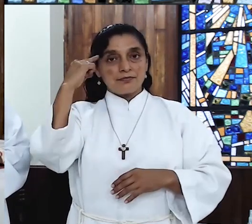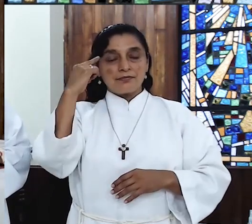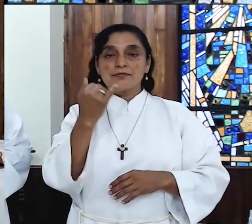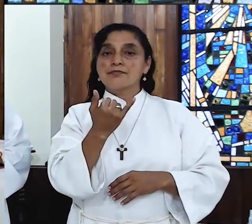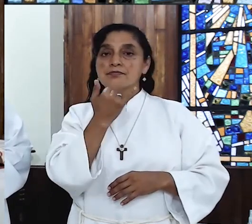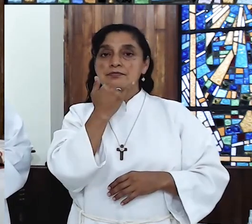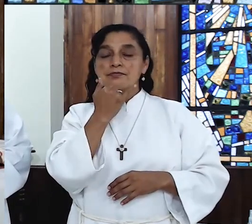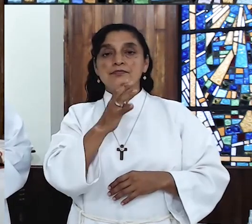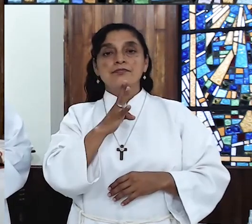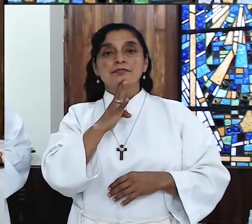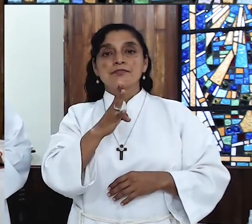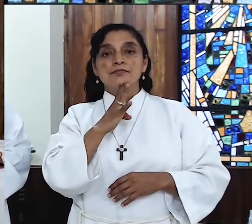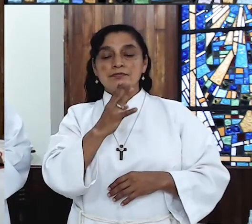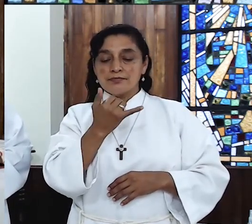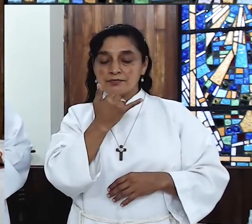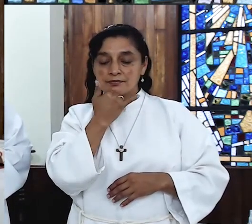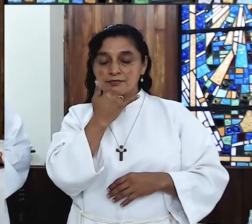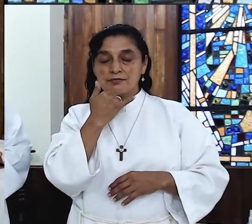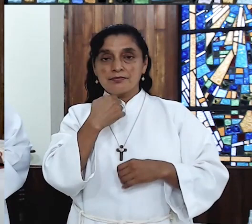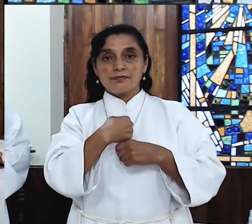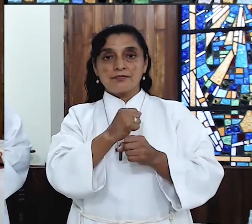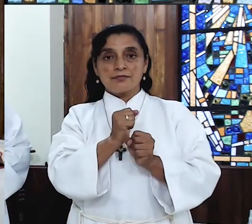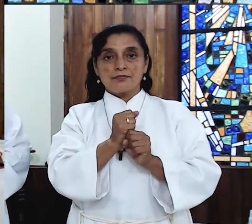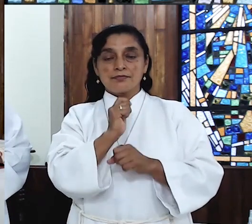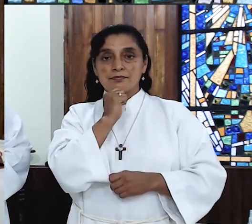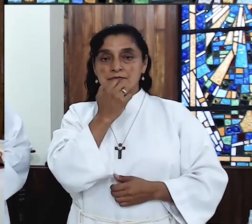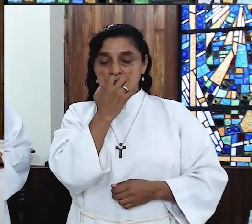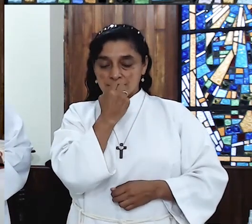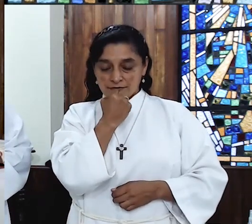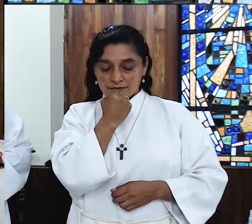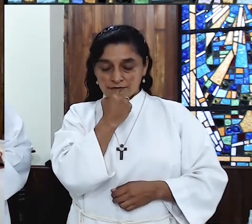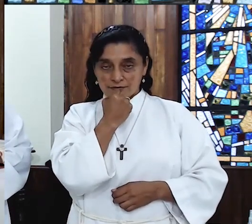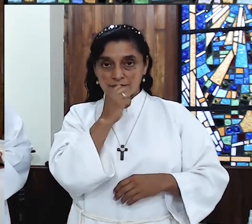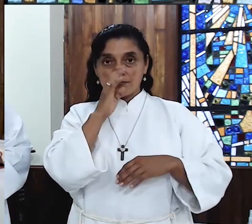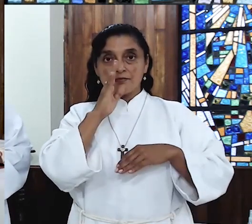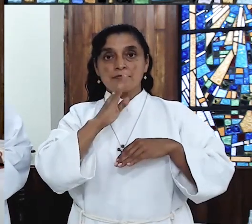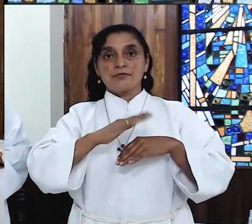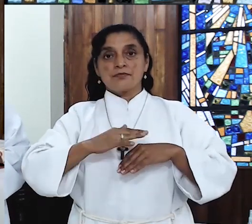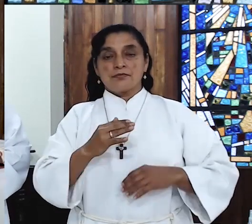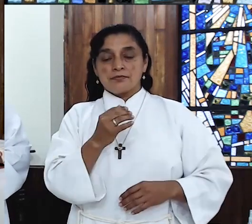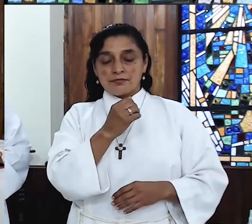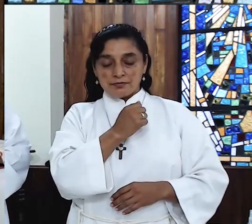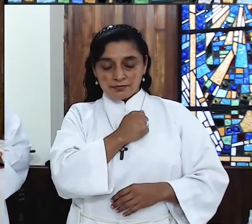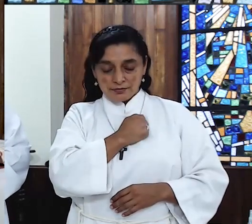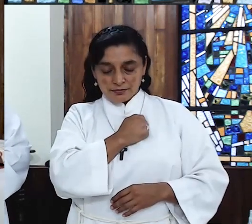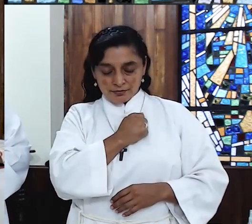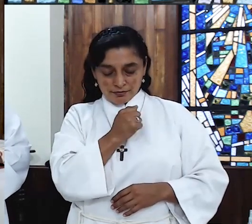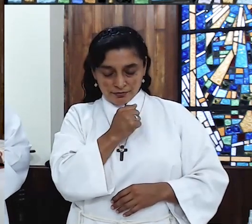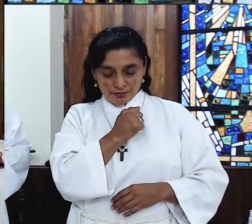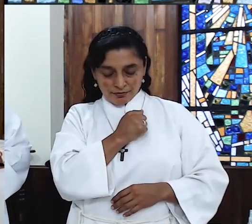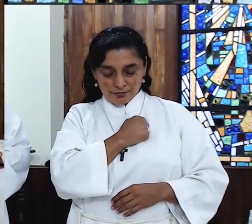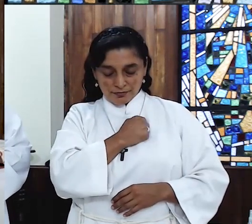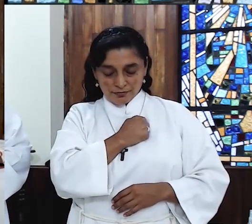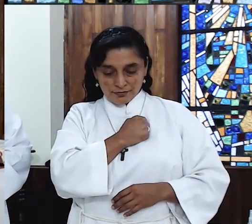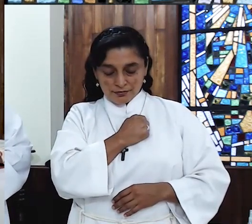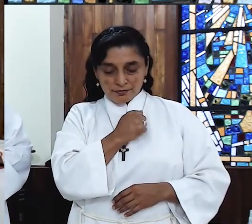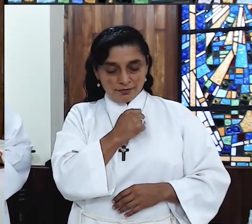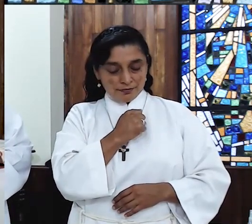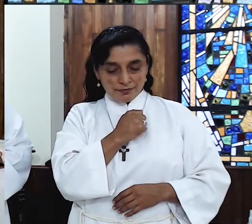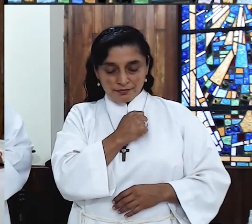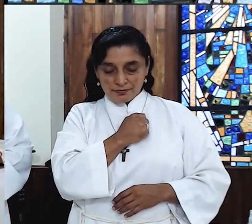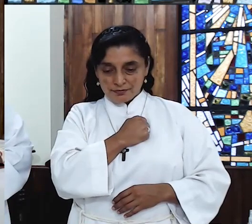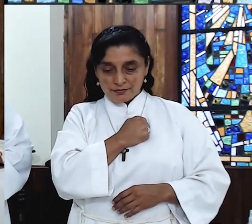mucho de pensamiento, palabra, obra y omisión. Por mi culpa, por mi